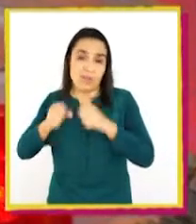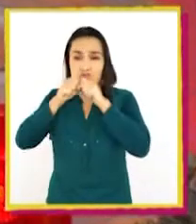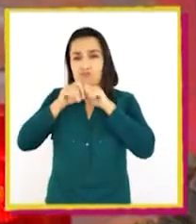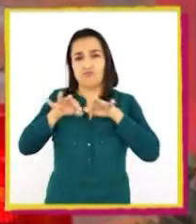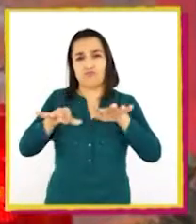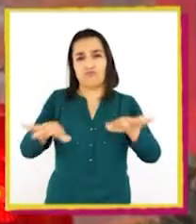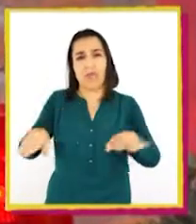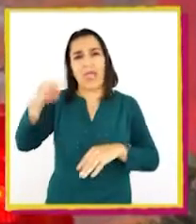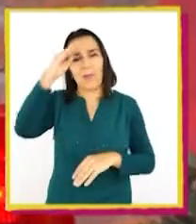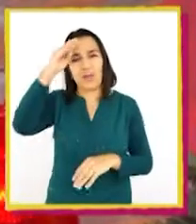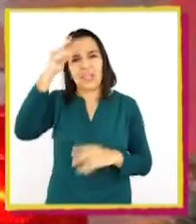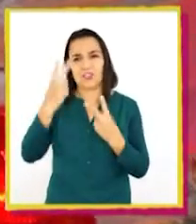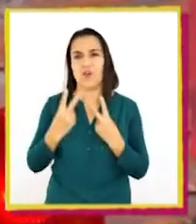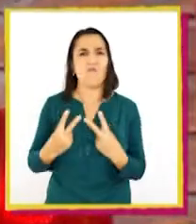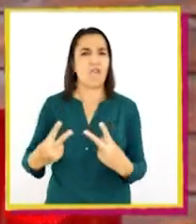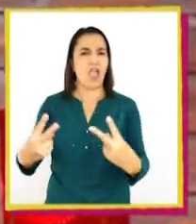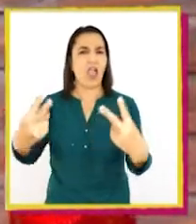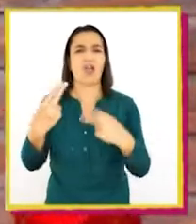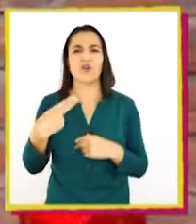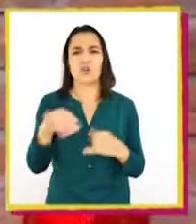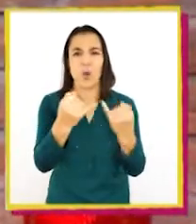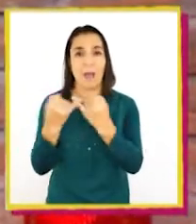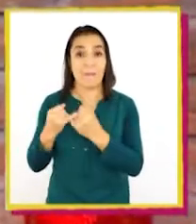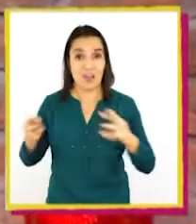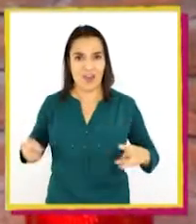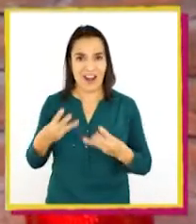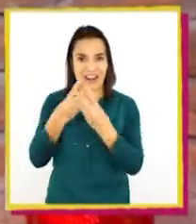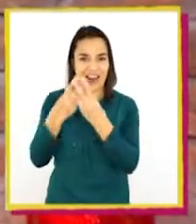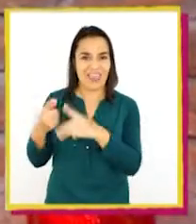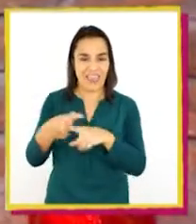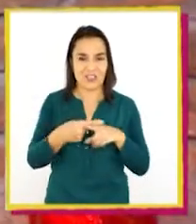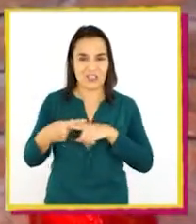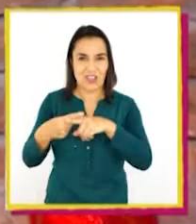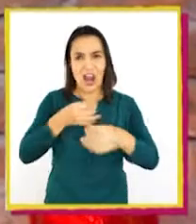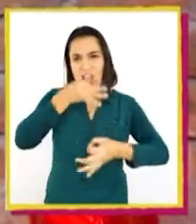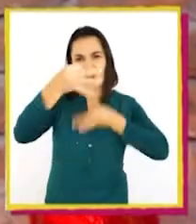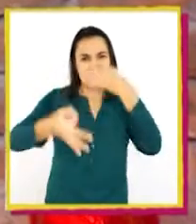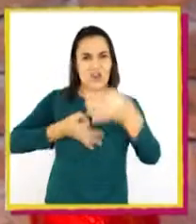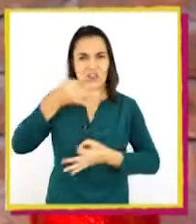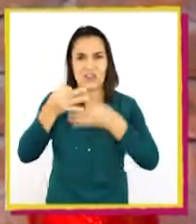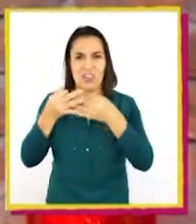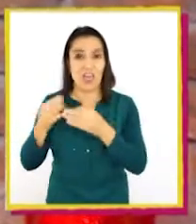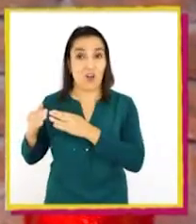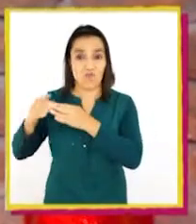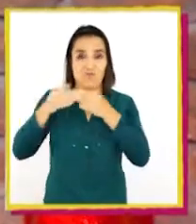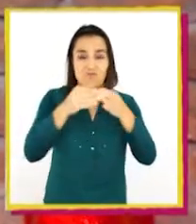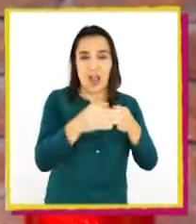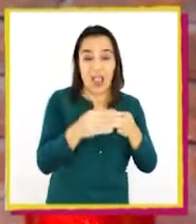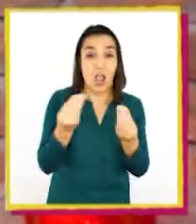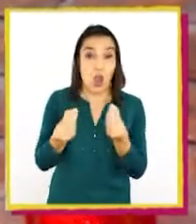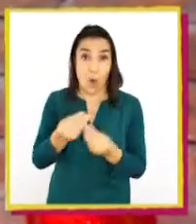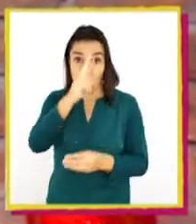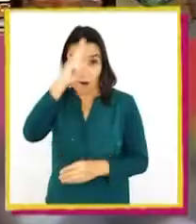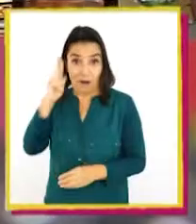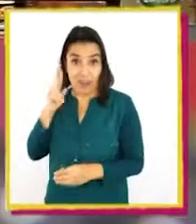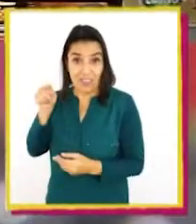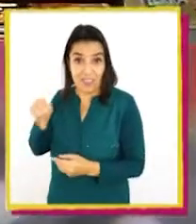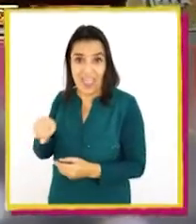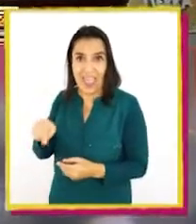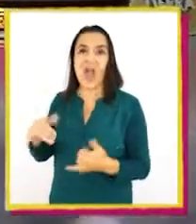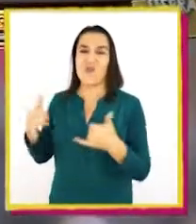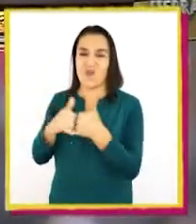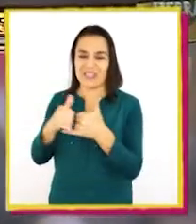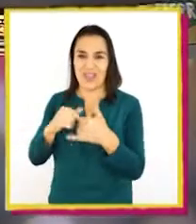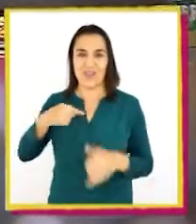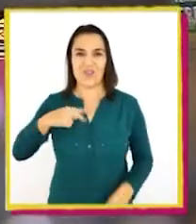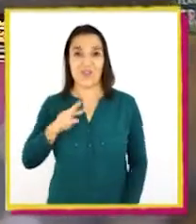sus experiencias de viaje con todos sus amigos a través de redes sociales y habría contado sus aventuras a los reyes a través de WhatsApp. Soy